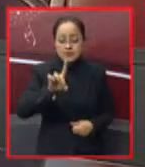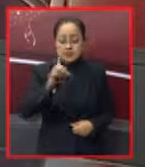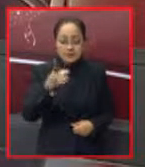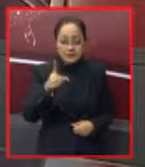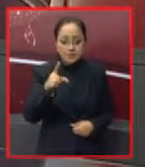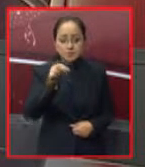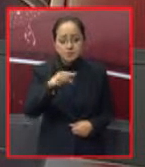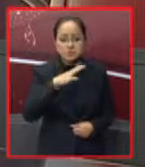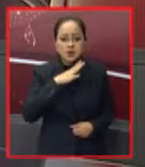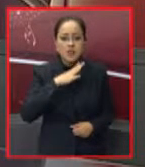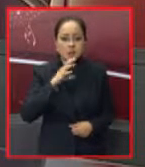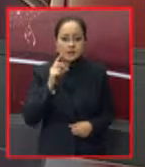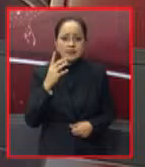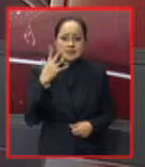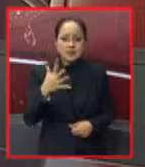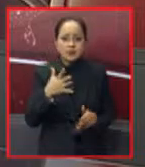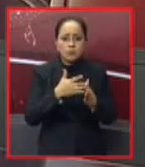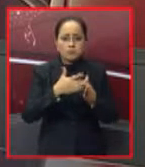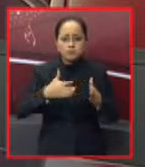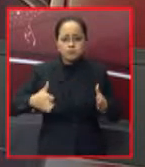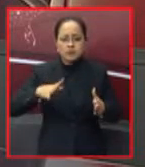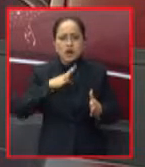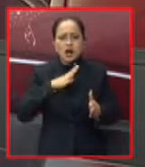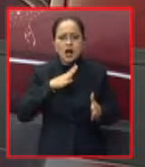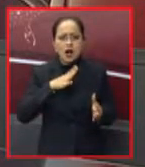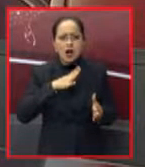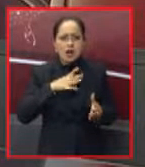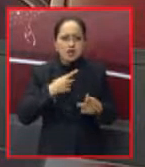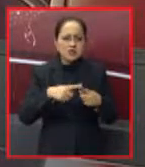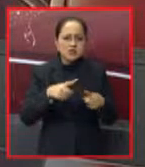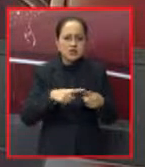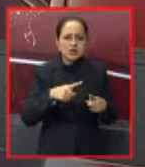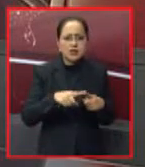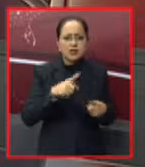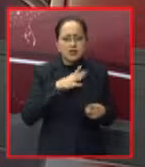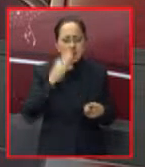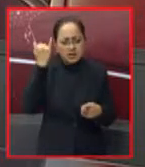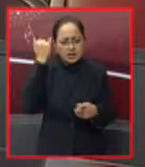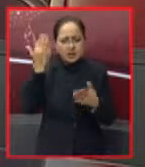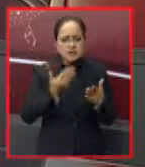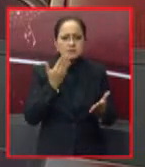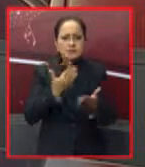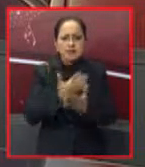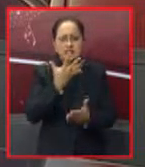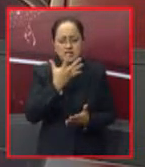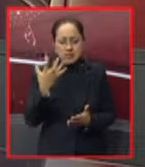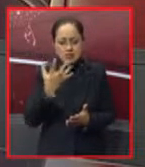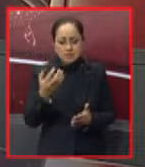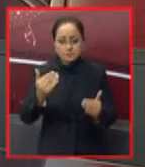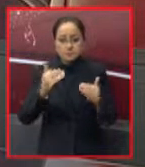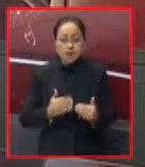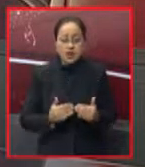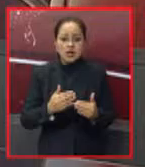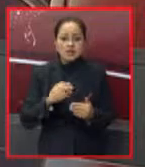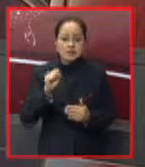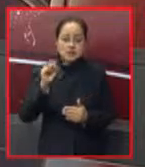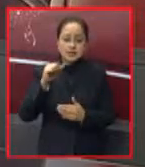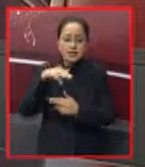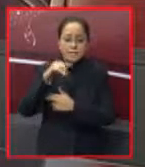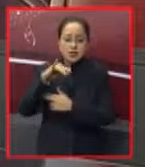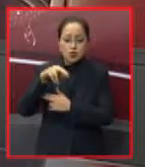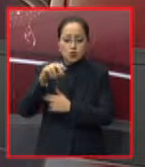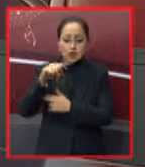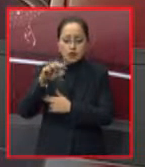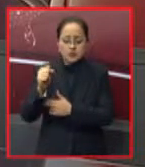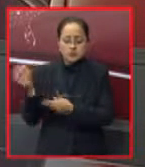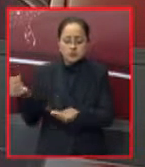que en 35 sesiones realizadas en el periodo se dio trámite a casi 500 iniciativas y a más de 60 minutas provenientes del Senado de la